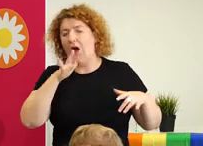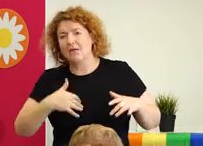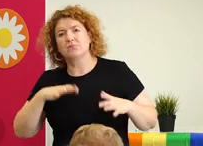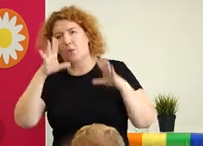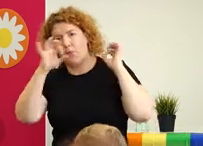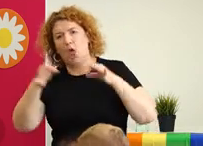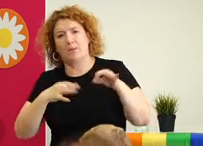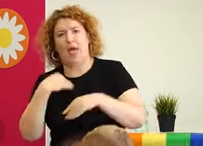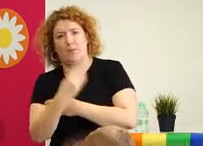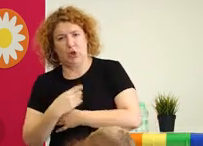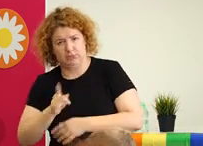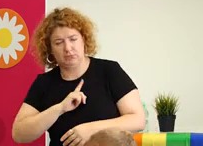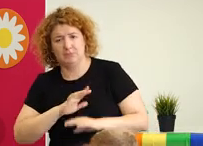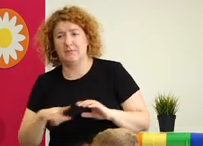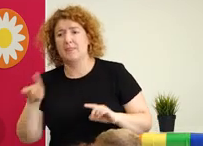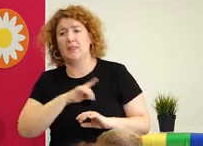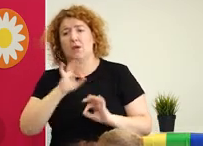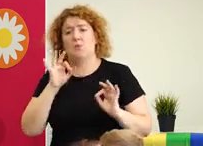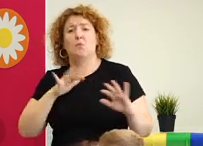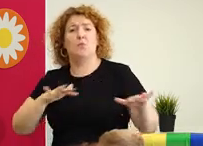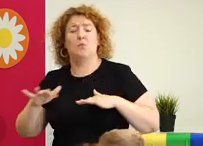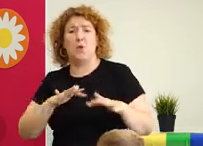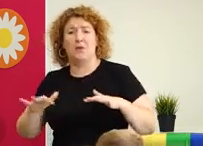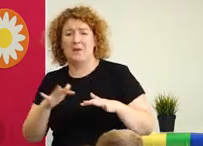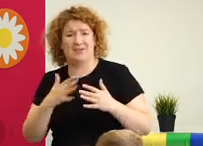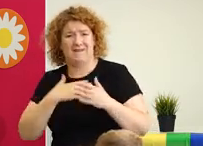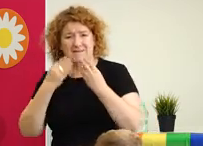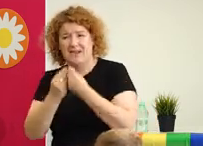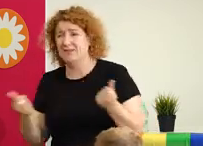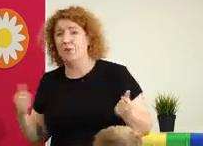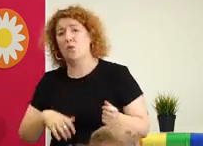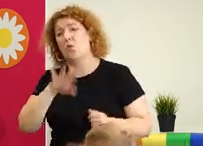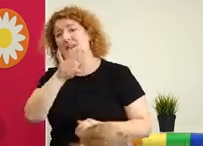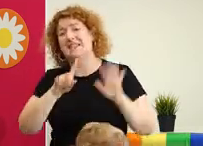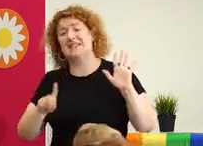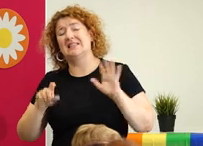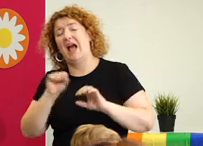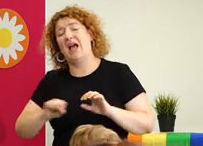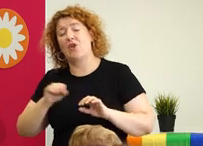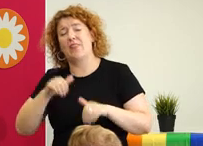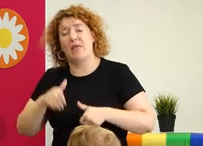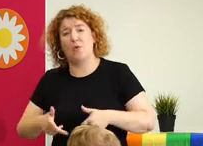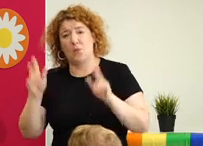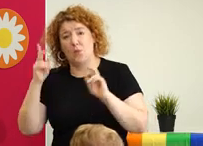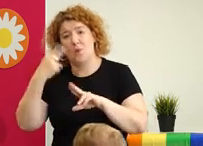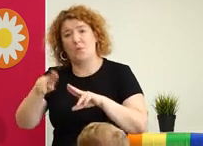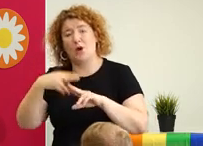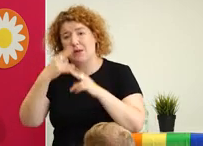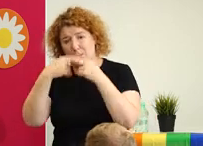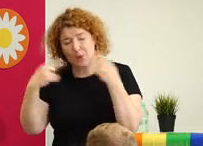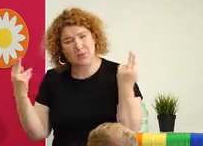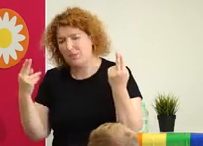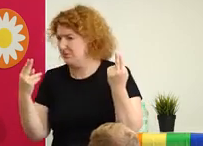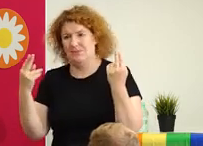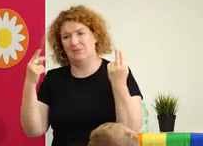los mundiales, con la policía a lo alto haciendo redada, nunca una política pública, pero sí nos echaron a la policía en